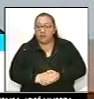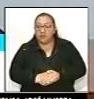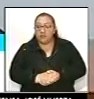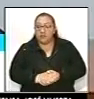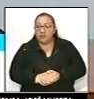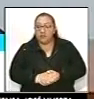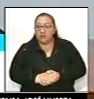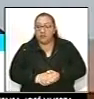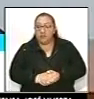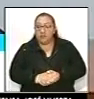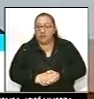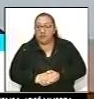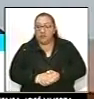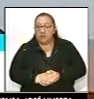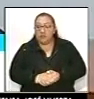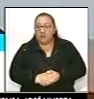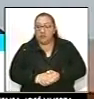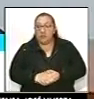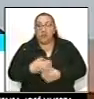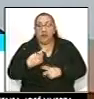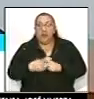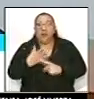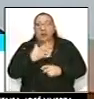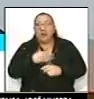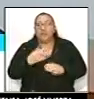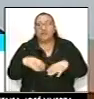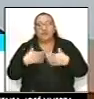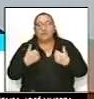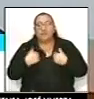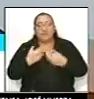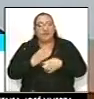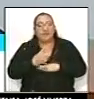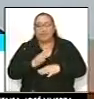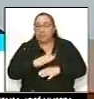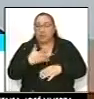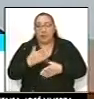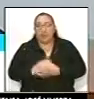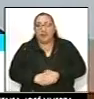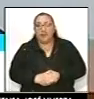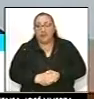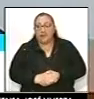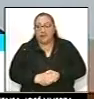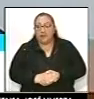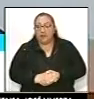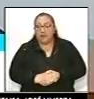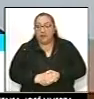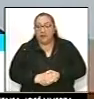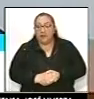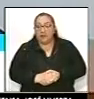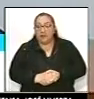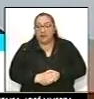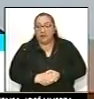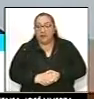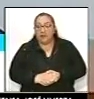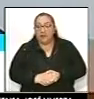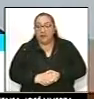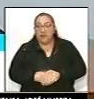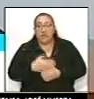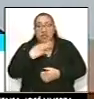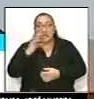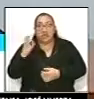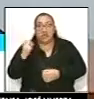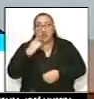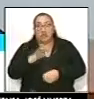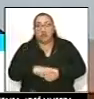y por los requisitos tampoco tenemos acceso, ¿no? El inglés, que nos habían